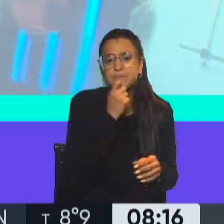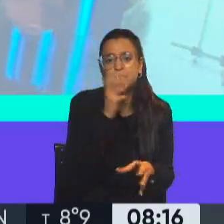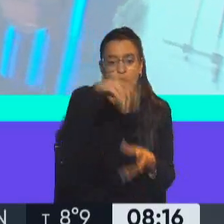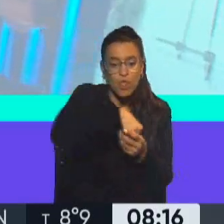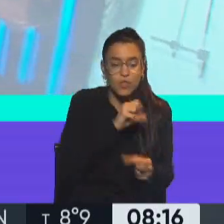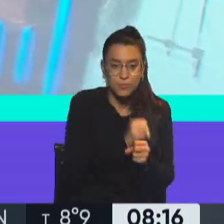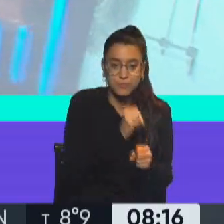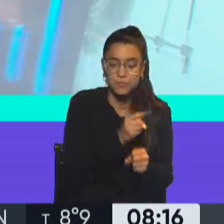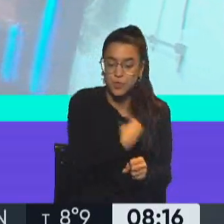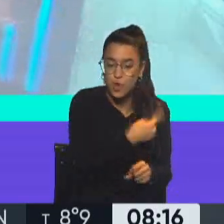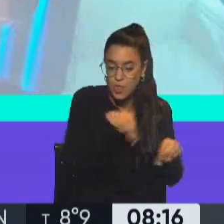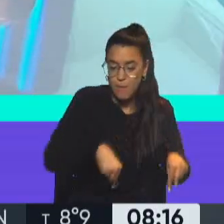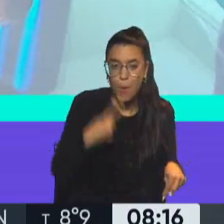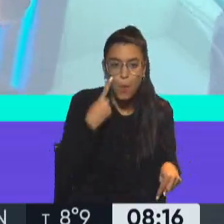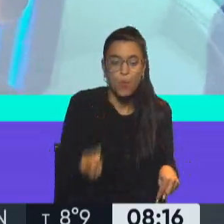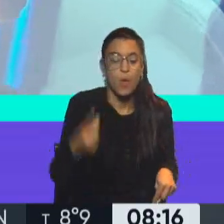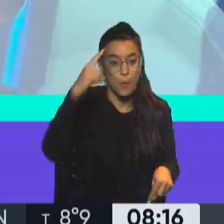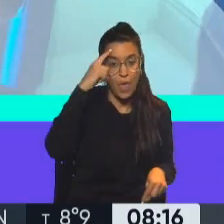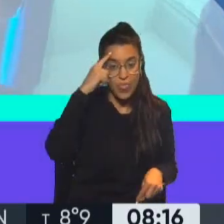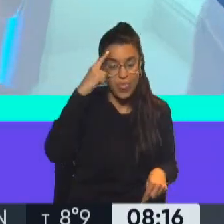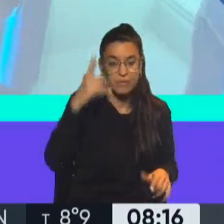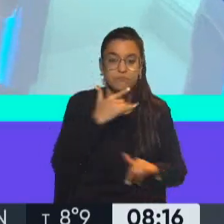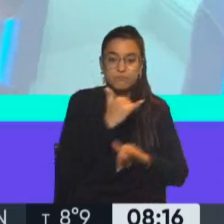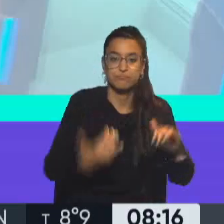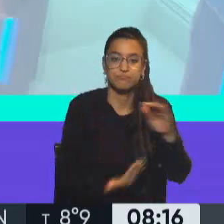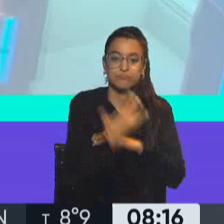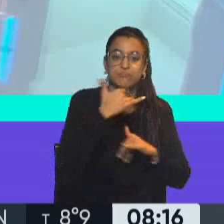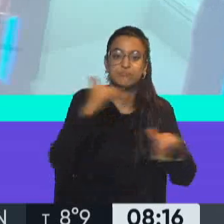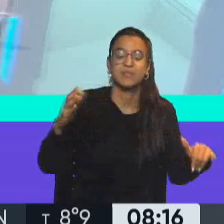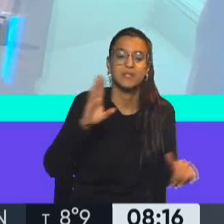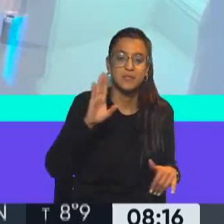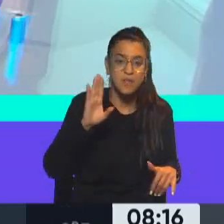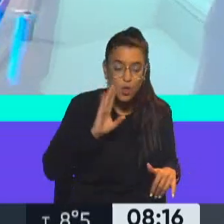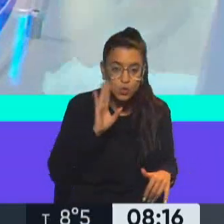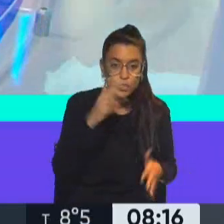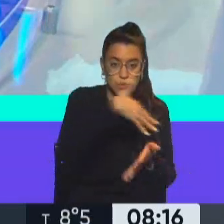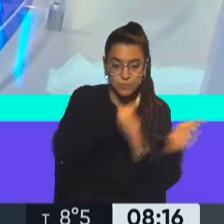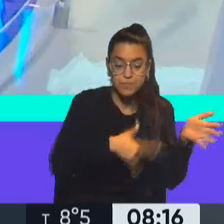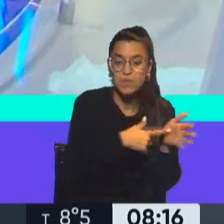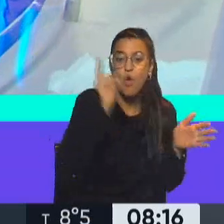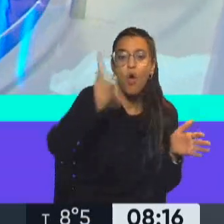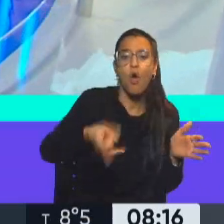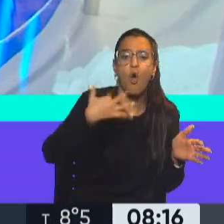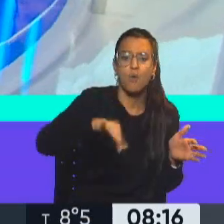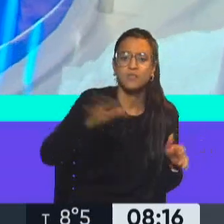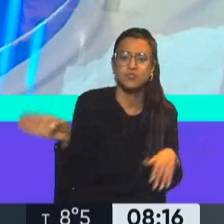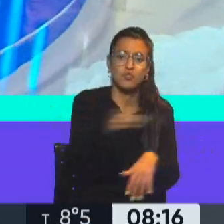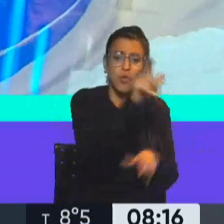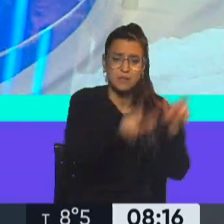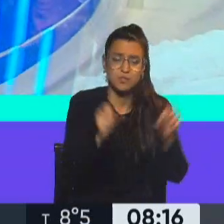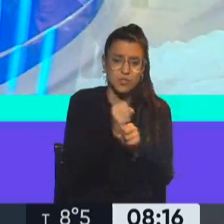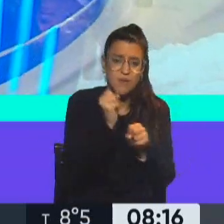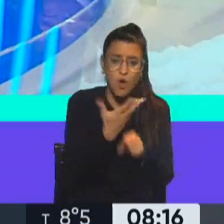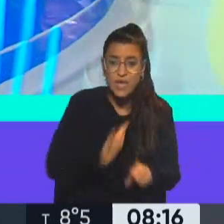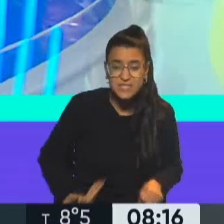laboral. Estábamos viendo hoy a la mañana que Joe Biden acaba de publicar en Estados Unidos una resolución por la cual se obliga a todos los trabajadores estatales